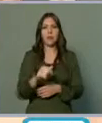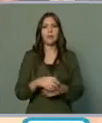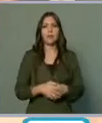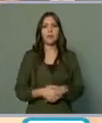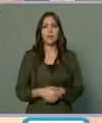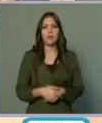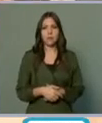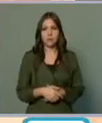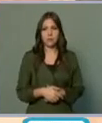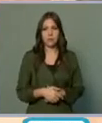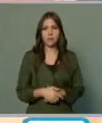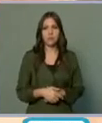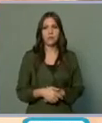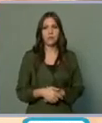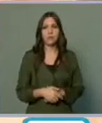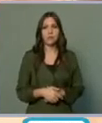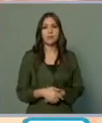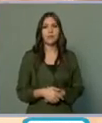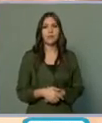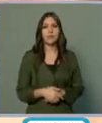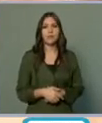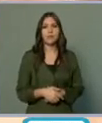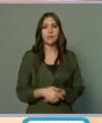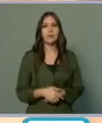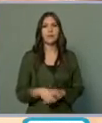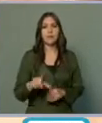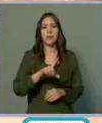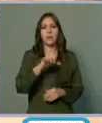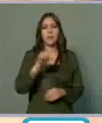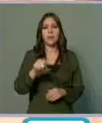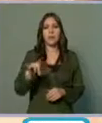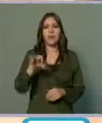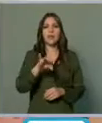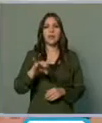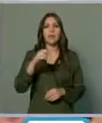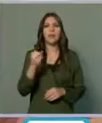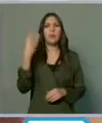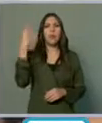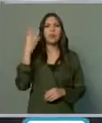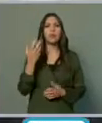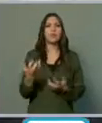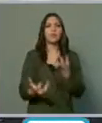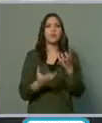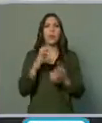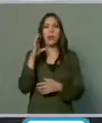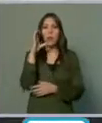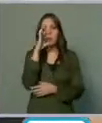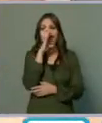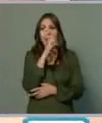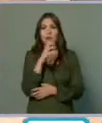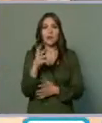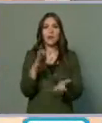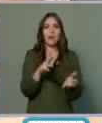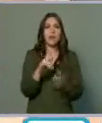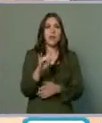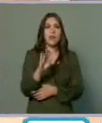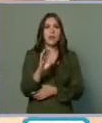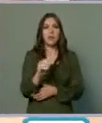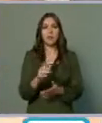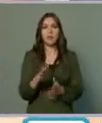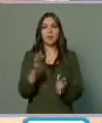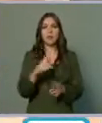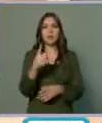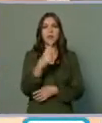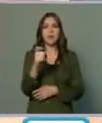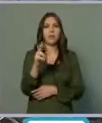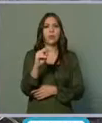despega totalmente. Ahora, de este lado, el aceite, ¿a qué temperatura debe estar? ¿Muy caliente, tibio? Se recomienda